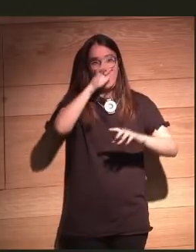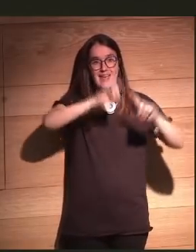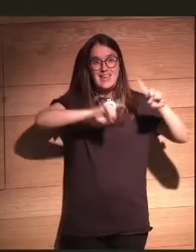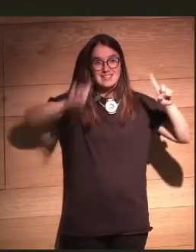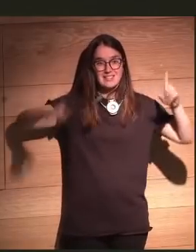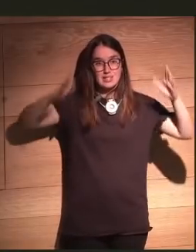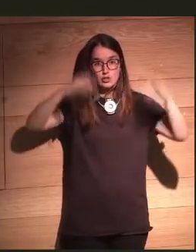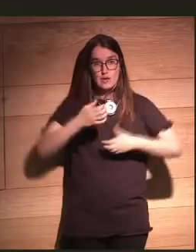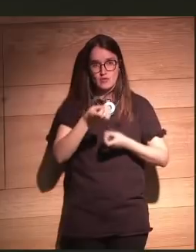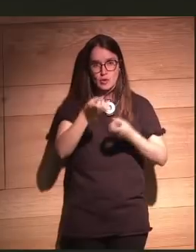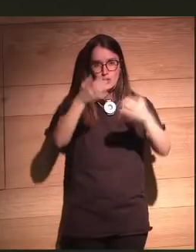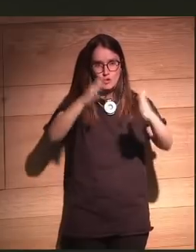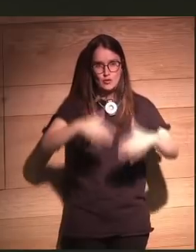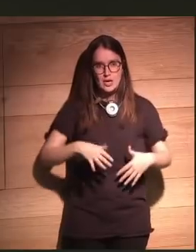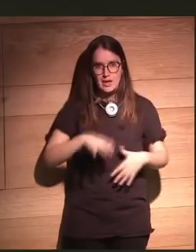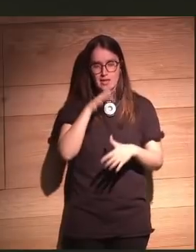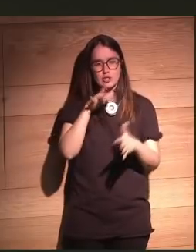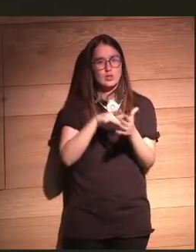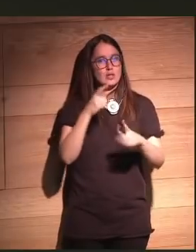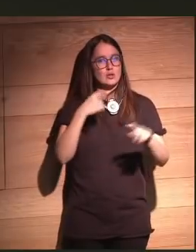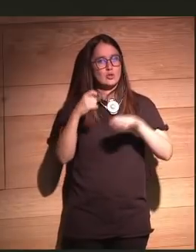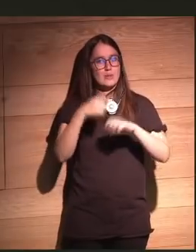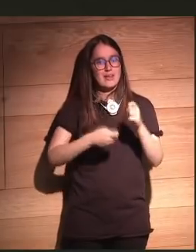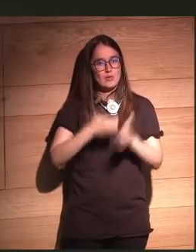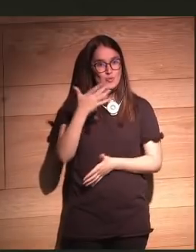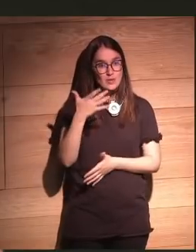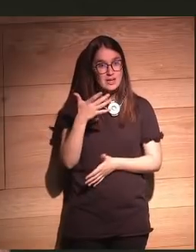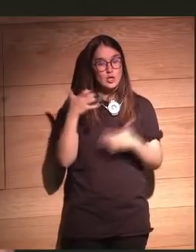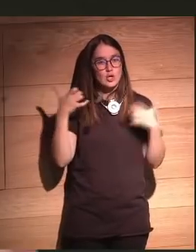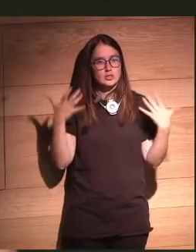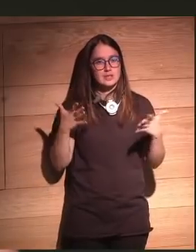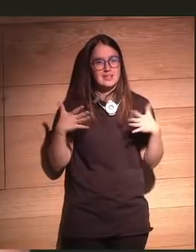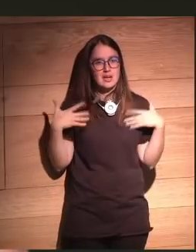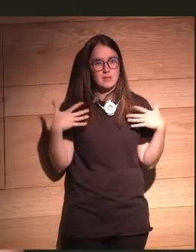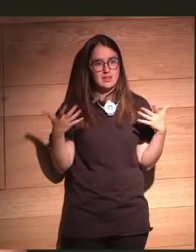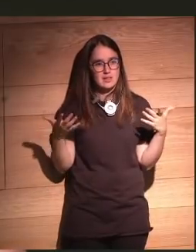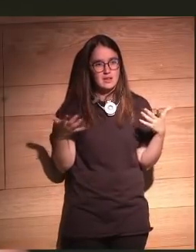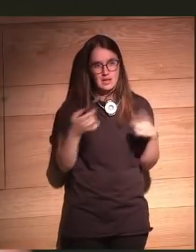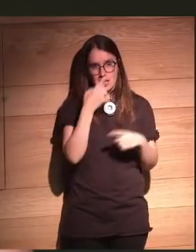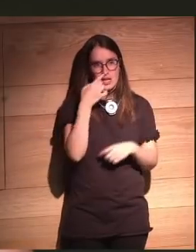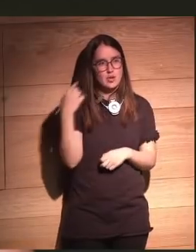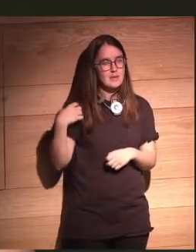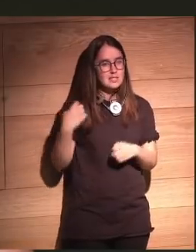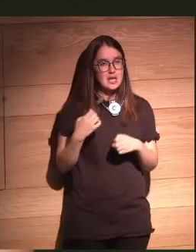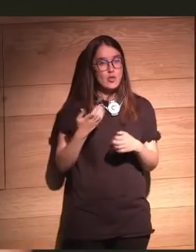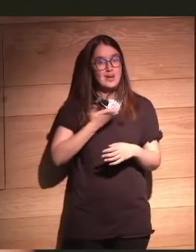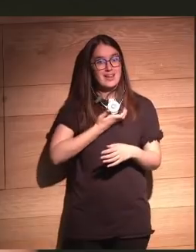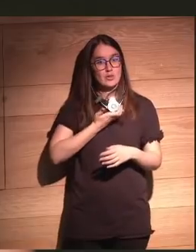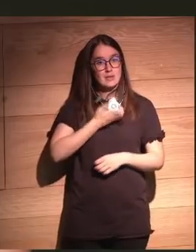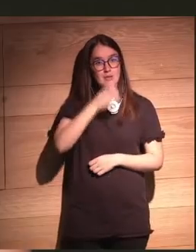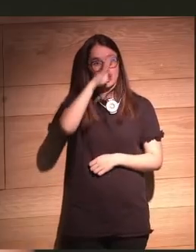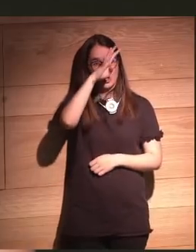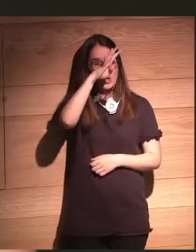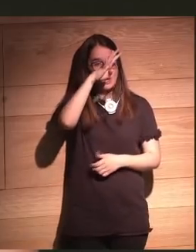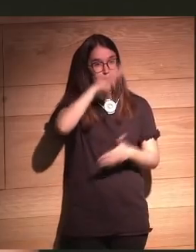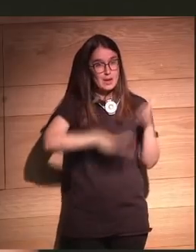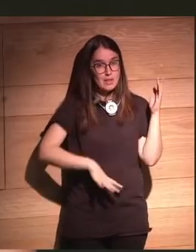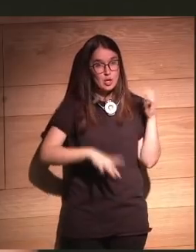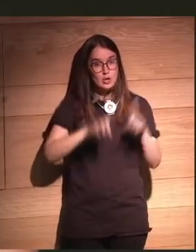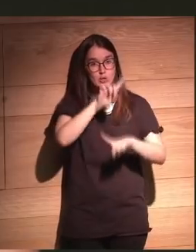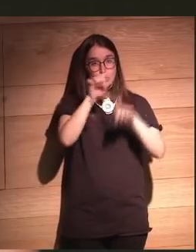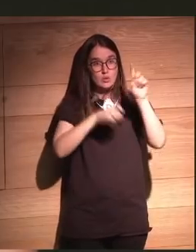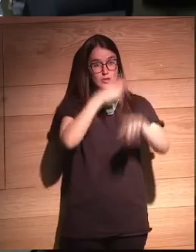una de las gran cosas que pasa sobre nuestro mercado inmobiliario. Entonces, de repente, el año pasado, el Ayuntamiento de Barcelona se atrevió en sus